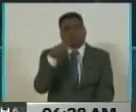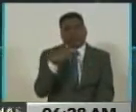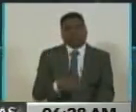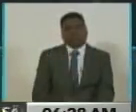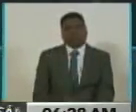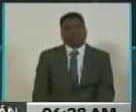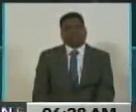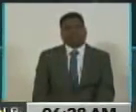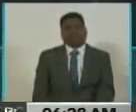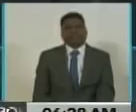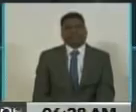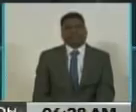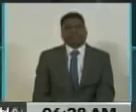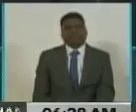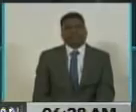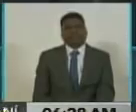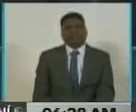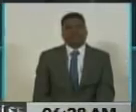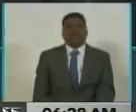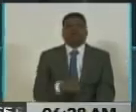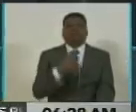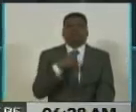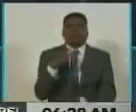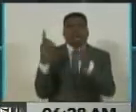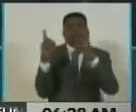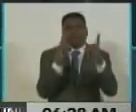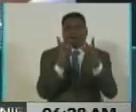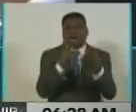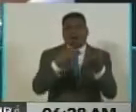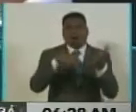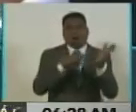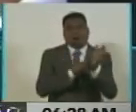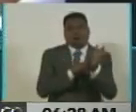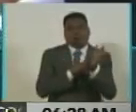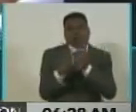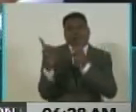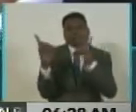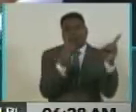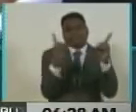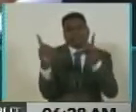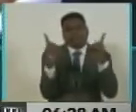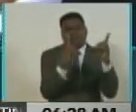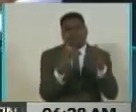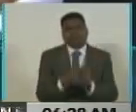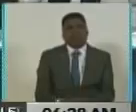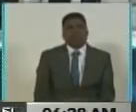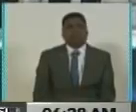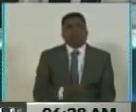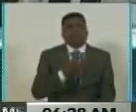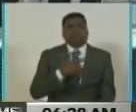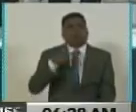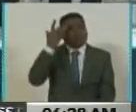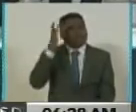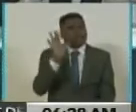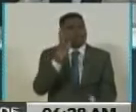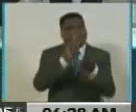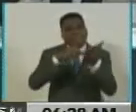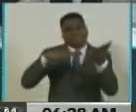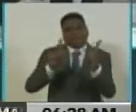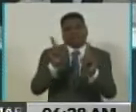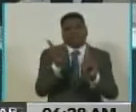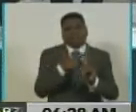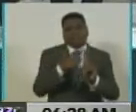como una contradicción. Voy a dialogar, pero esta es otra batalla que yo estoy dando contra mi adversario. Yo creo que eso fue parte de esa primera etapa.